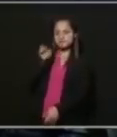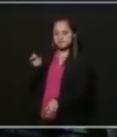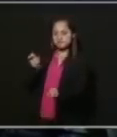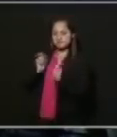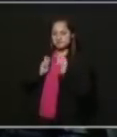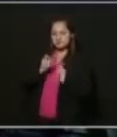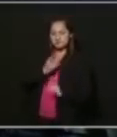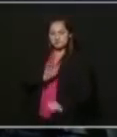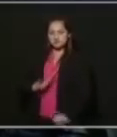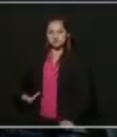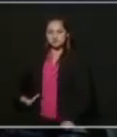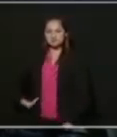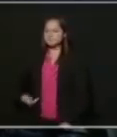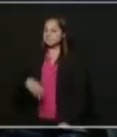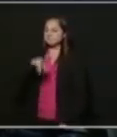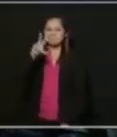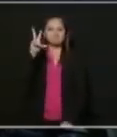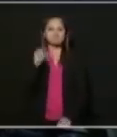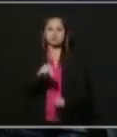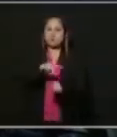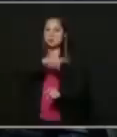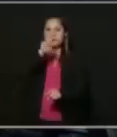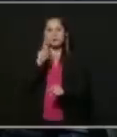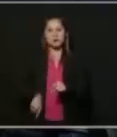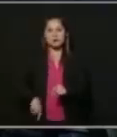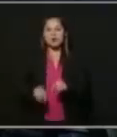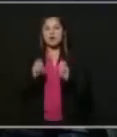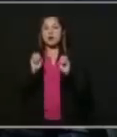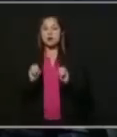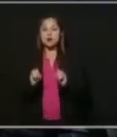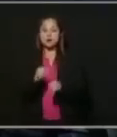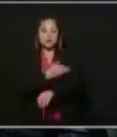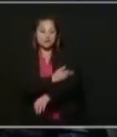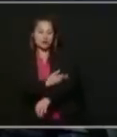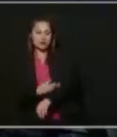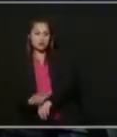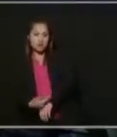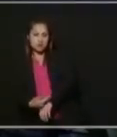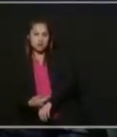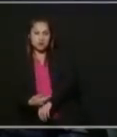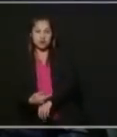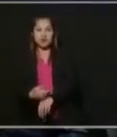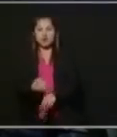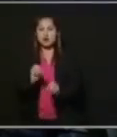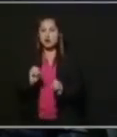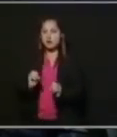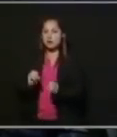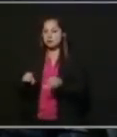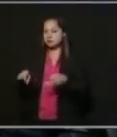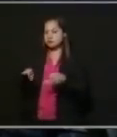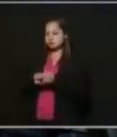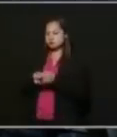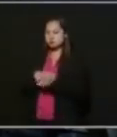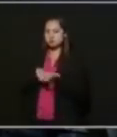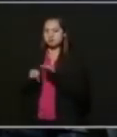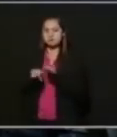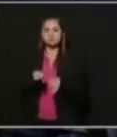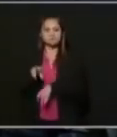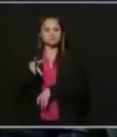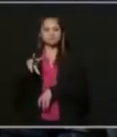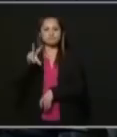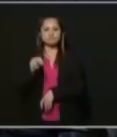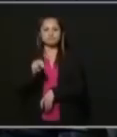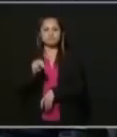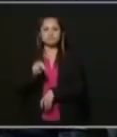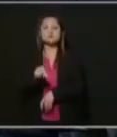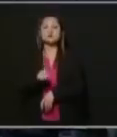presidente, a sus colaboradores cercanos y a familiares. Se cuidarán los bienes de las